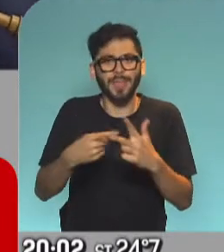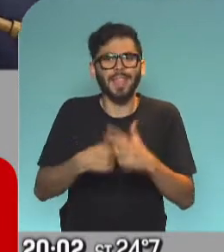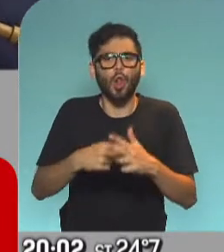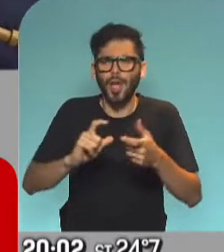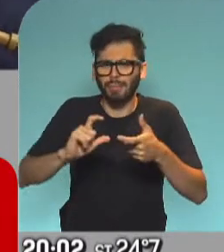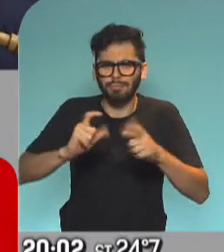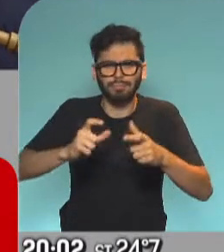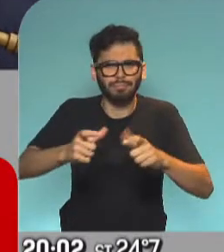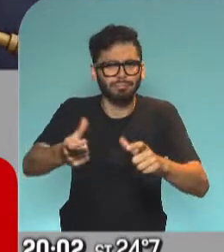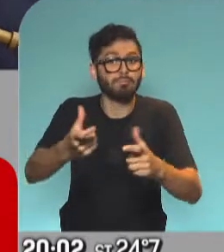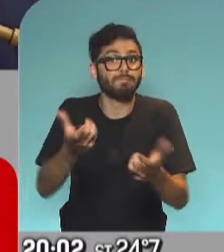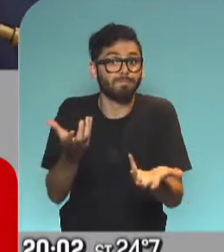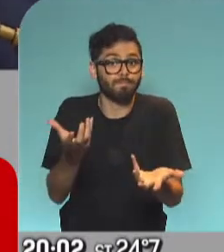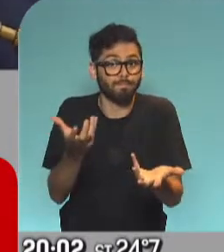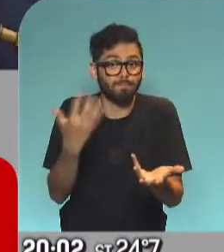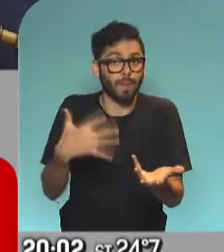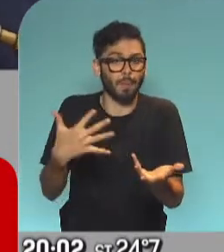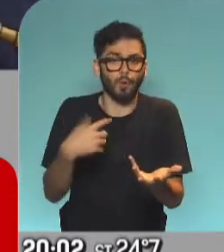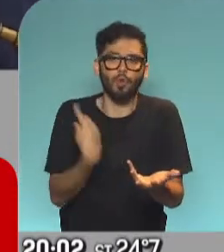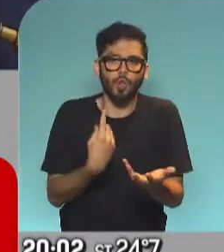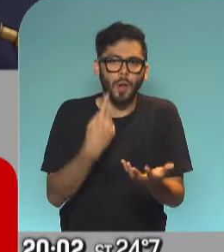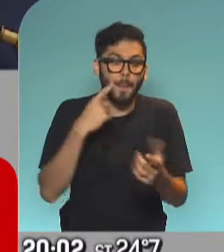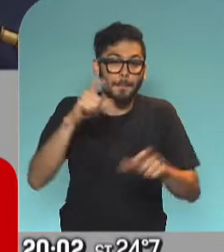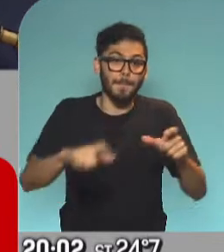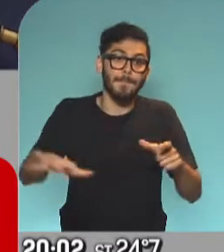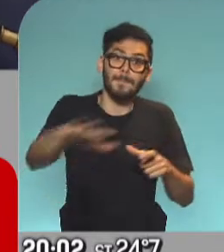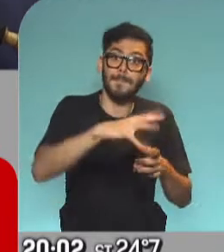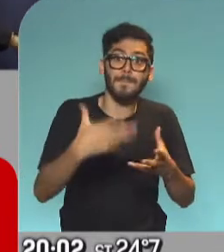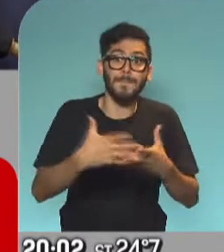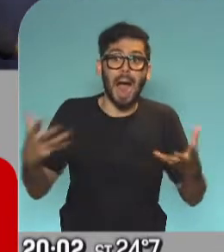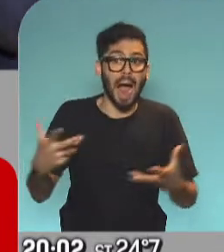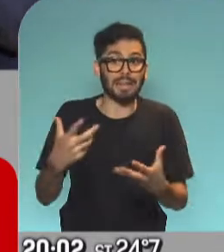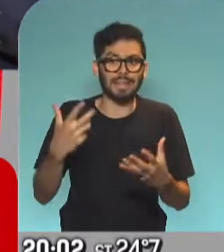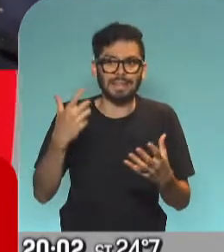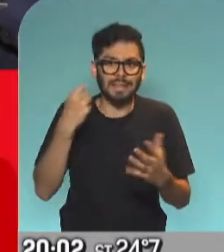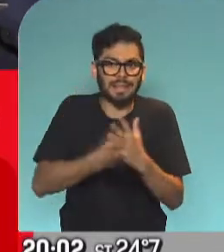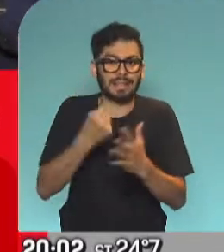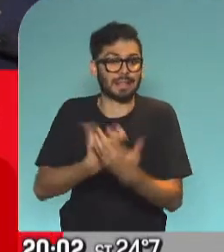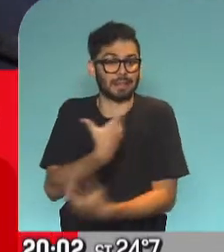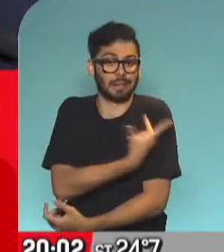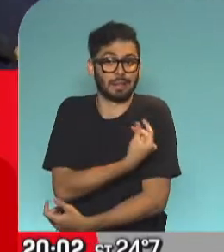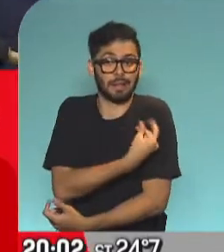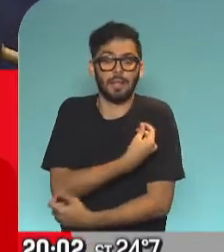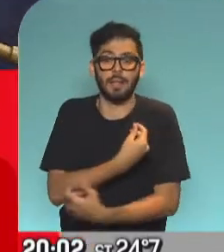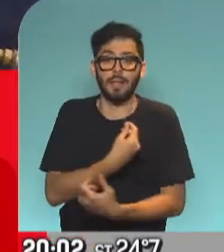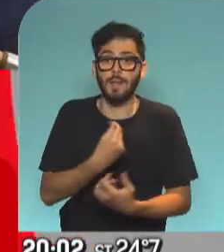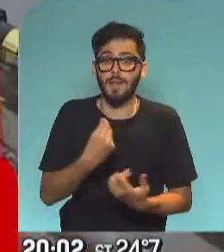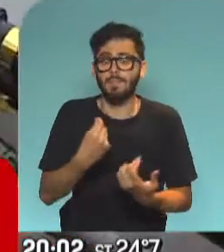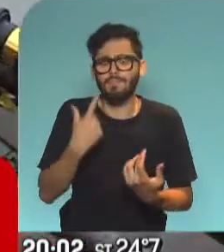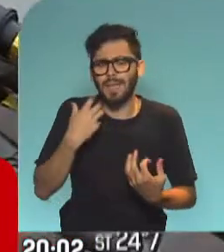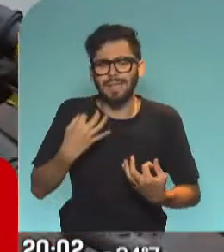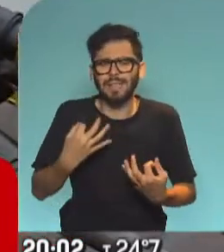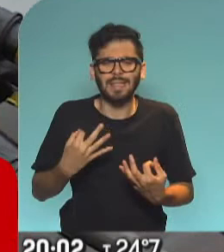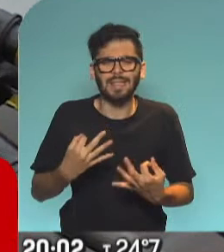tecnológico, nosotros, si bien queremos vacunar a la mayor cantidad de argentinos, ya tenemos previsiones para vacunar a muchos,